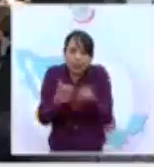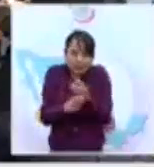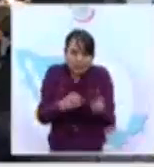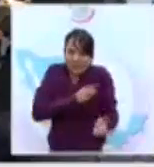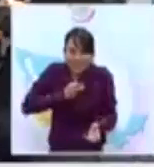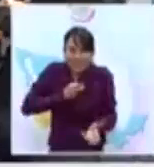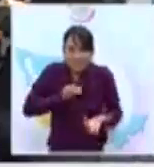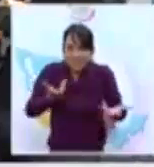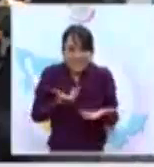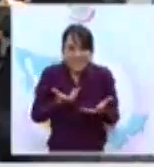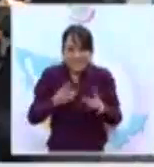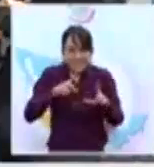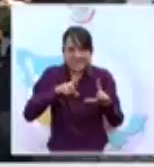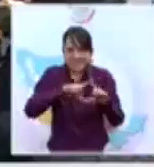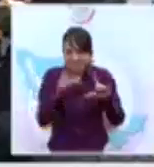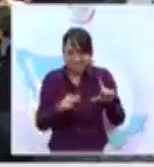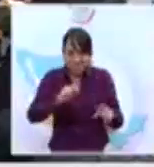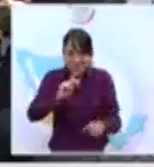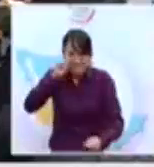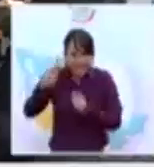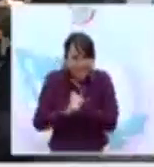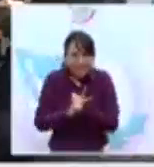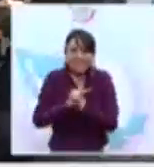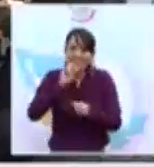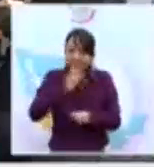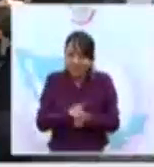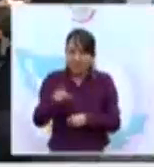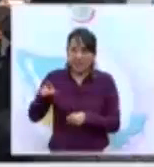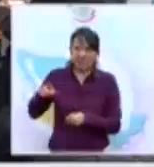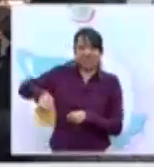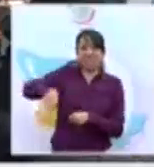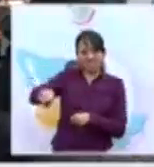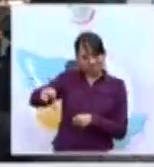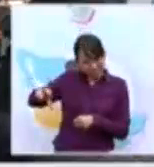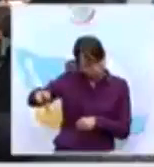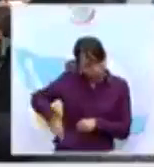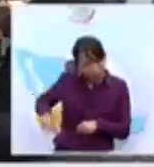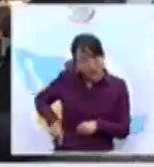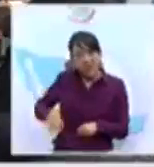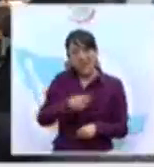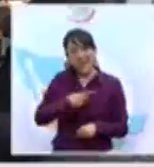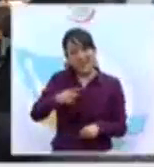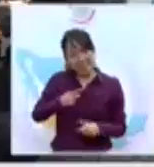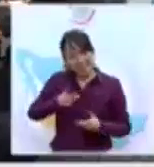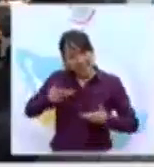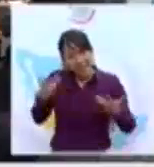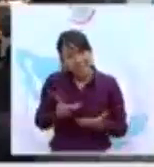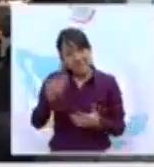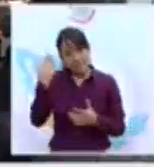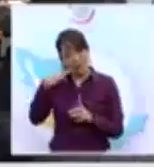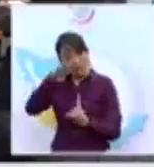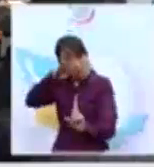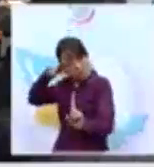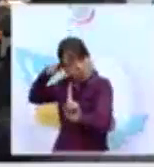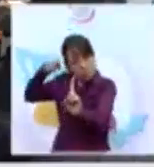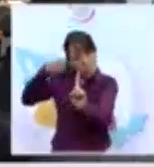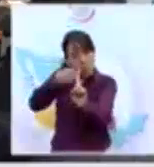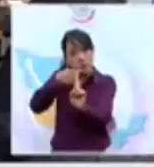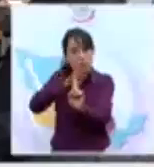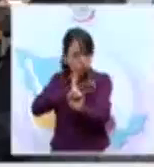y en otro sentido como Estado, ¿no?, para lograr objetivos